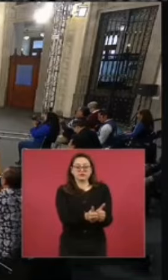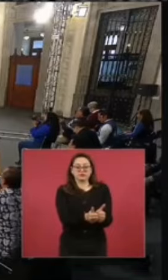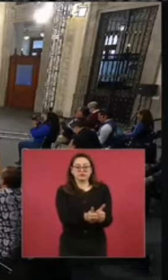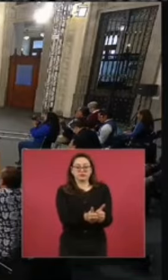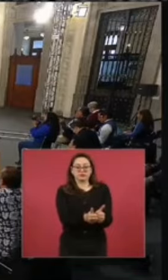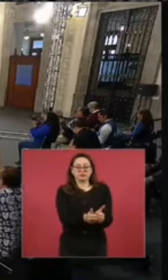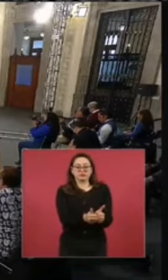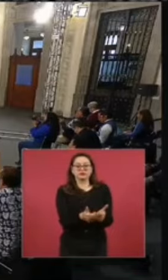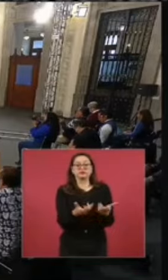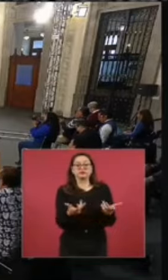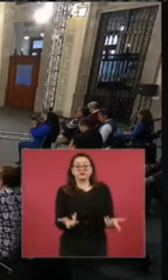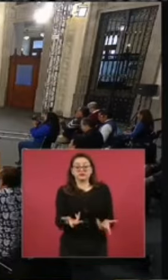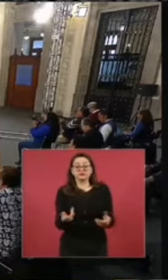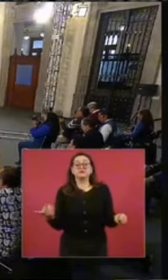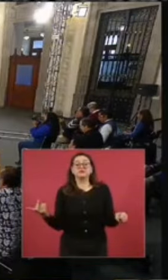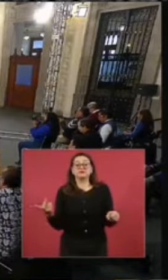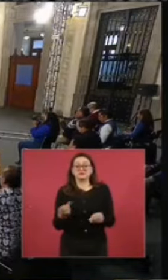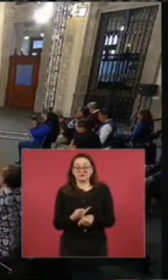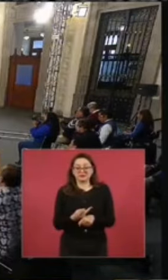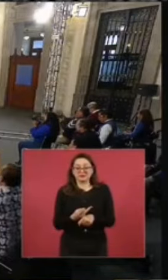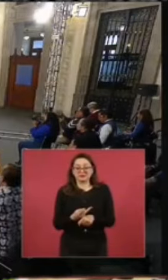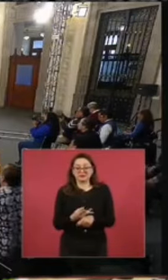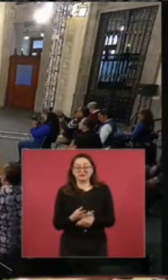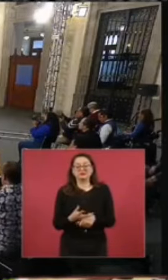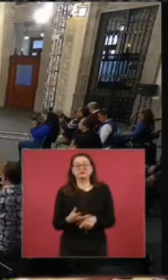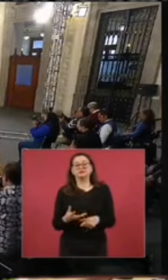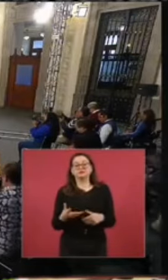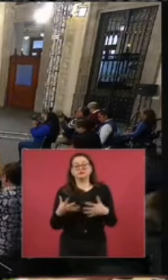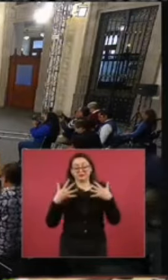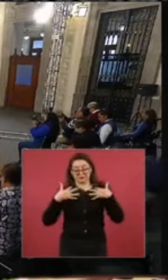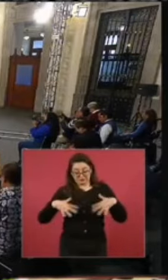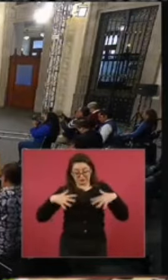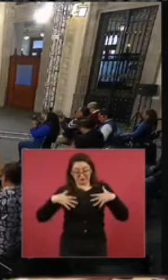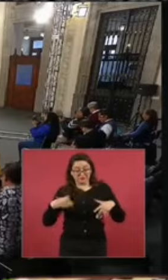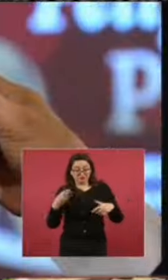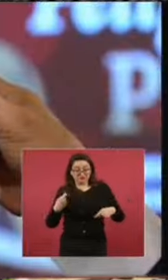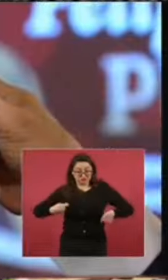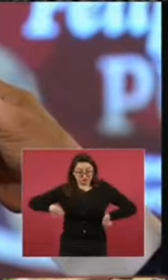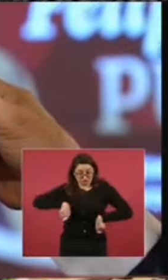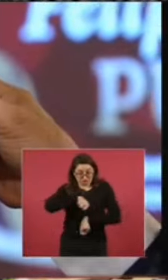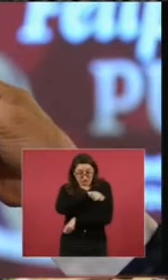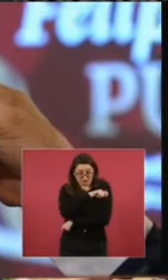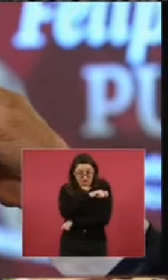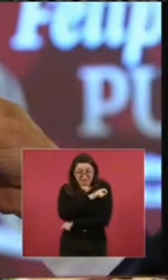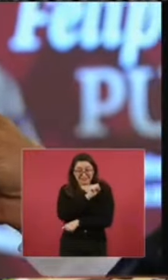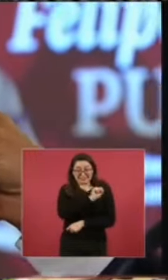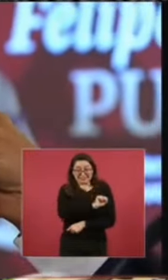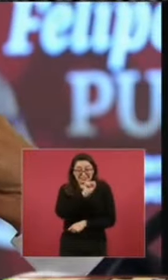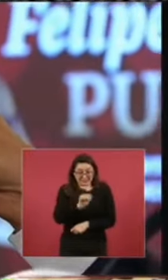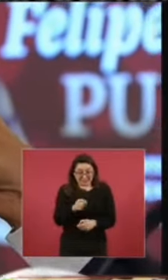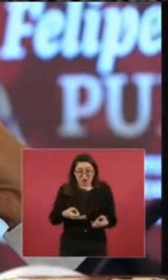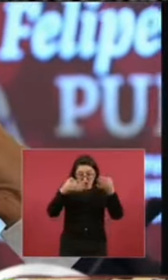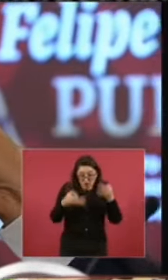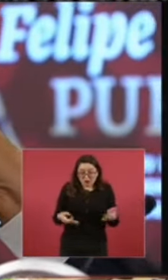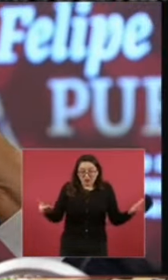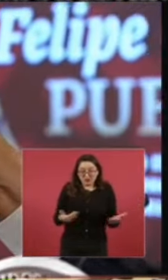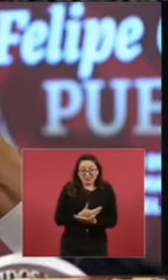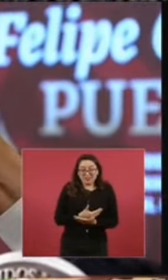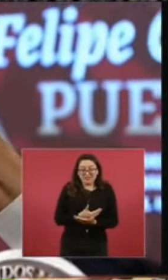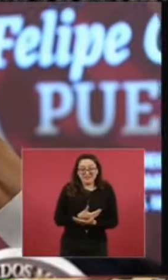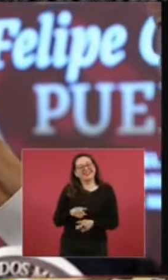Entonces, el zarape de Saltillo, su origen es Tlaxcala,